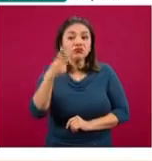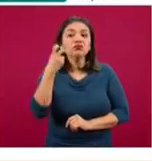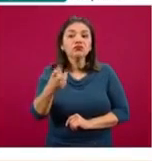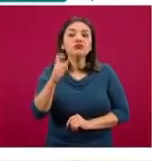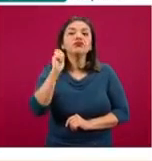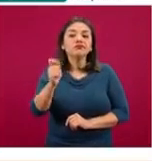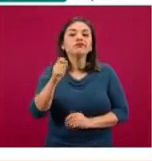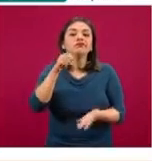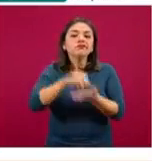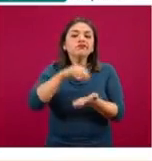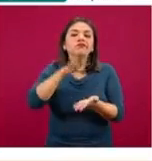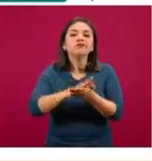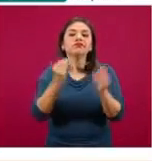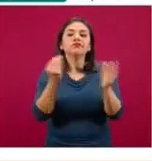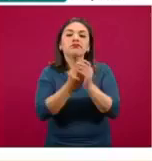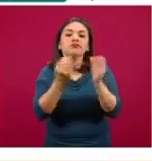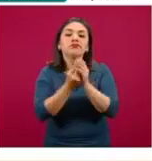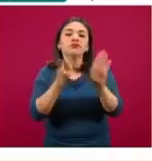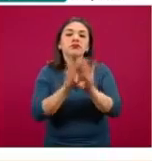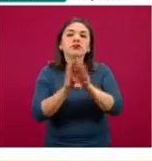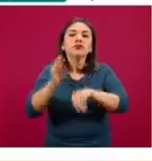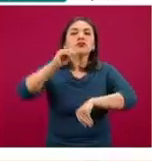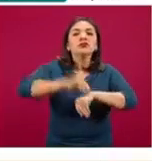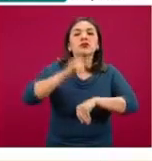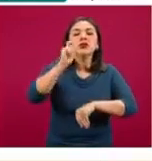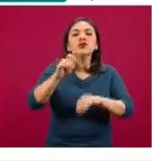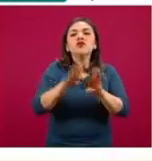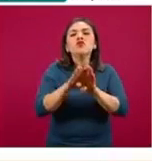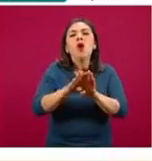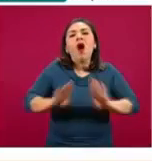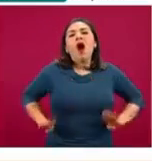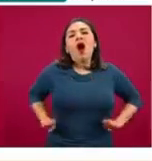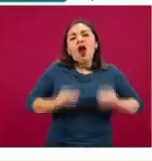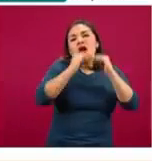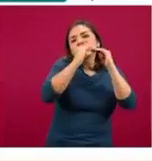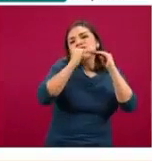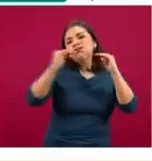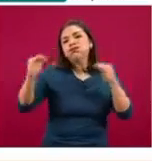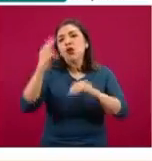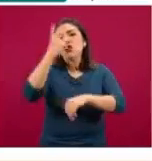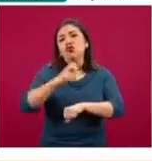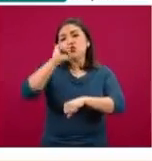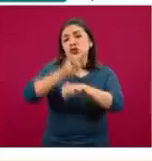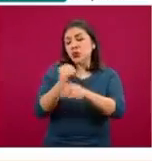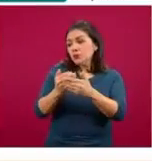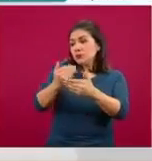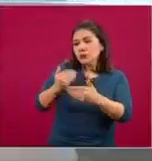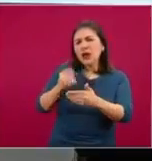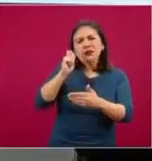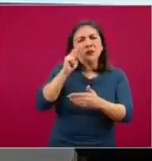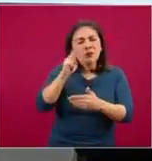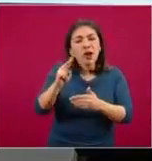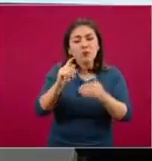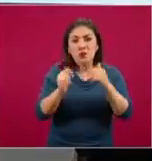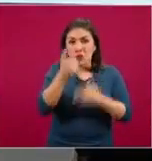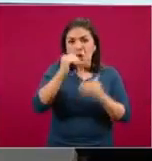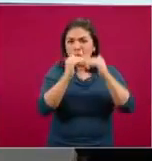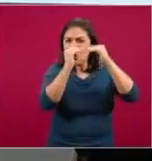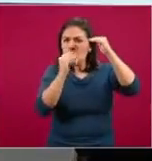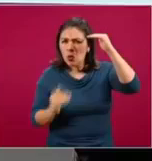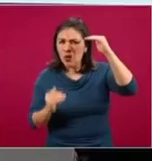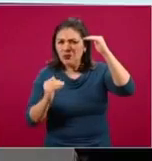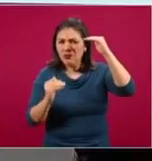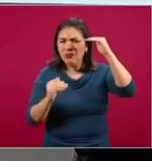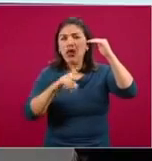se clasifica dentro de un comportamiento de meseta para estas 2 últimas semanas, después de ese descenso importante que